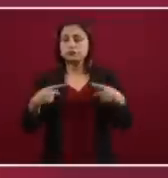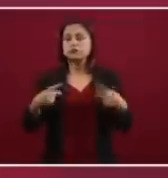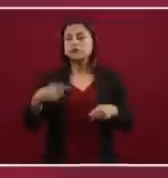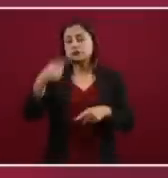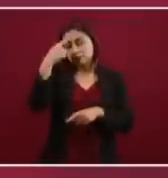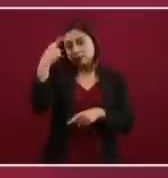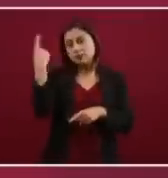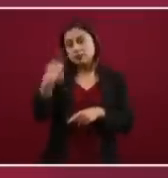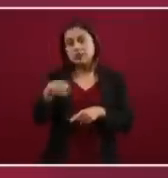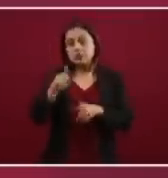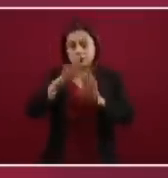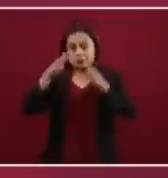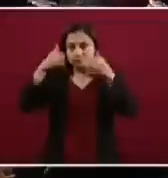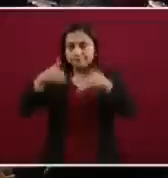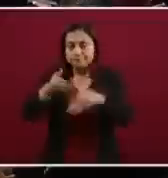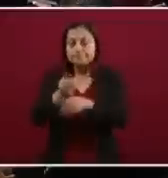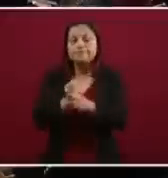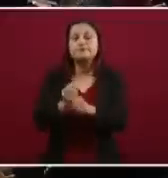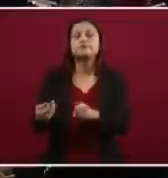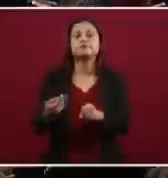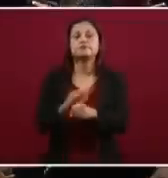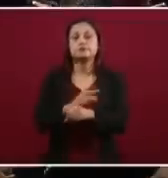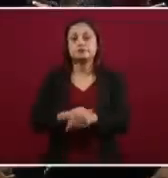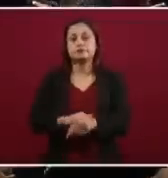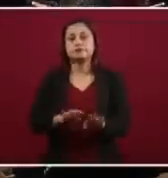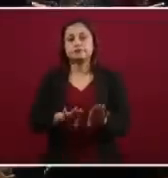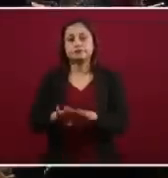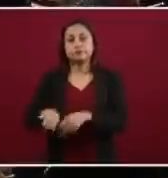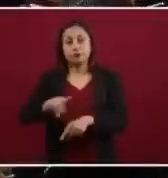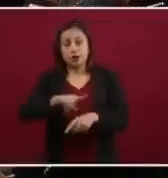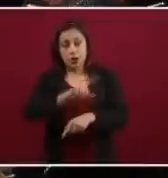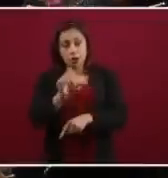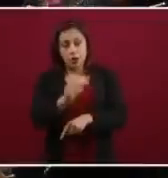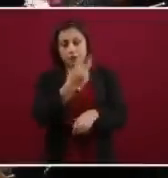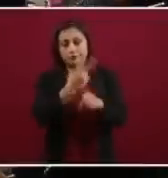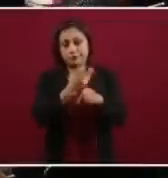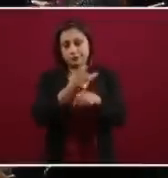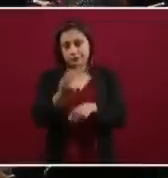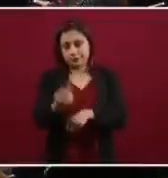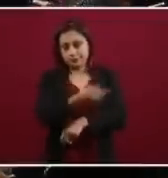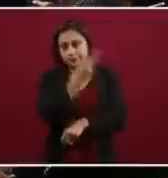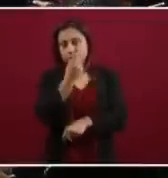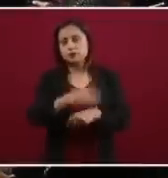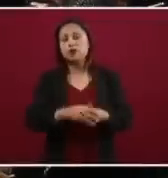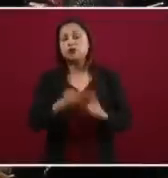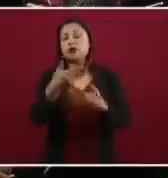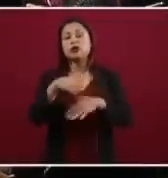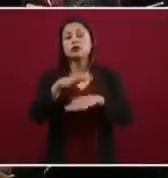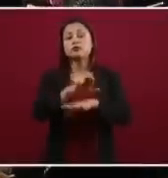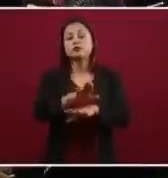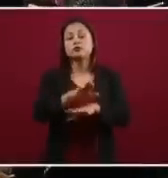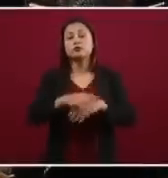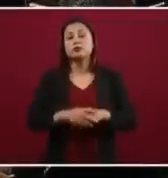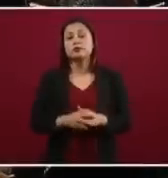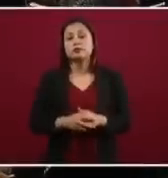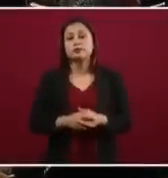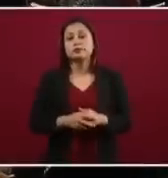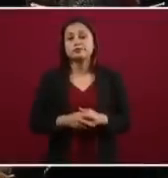investigación. Segunda pregunta, presidente. Respecto a la investigación